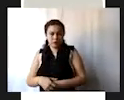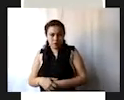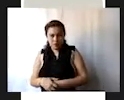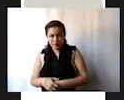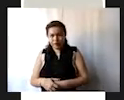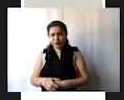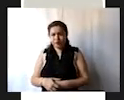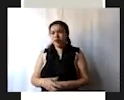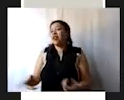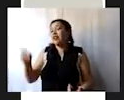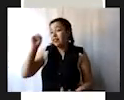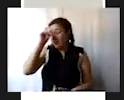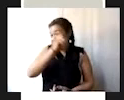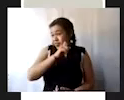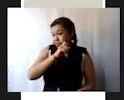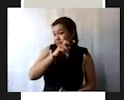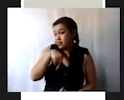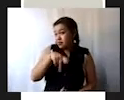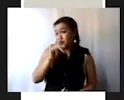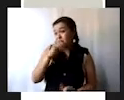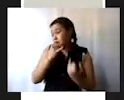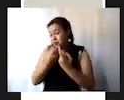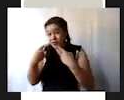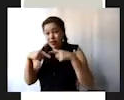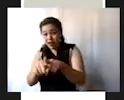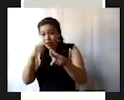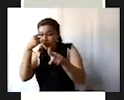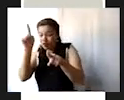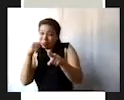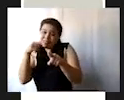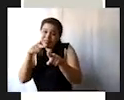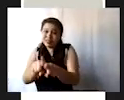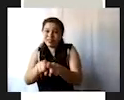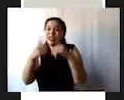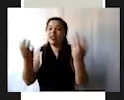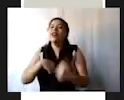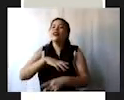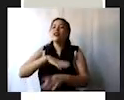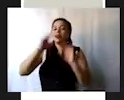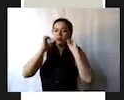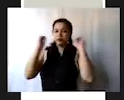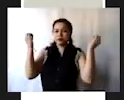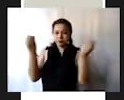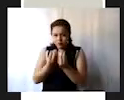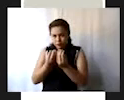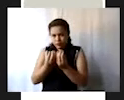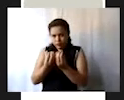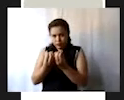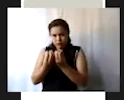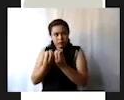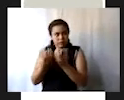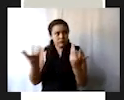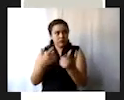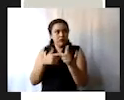tan compleja, pero a la vez tan simple, es algo que sin duda como organizaciones podemos ir haciendo